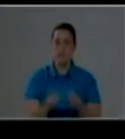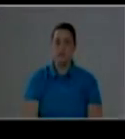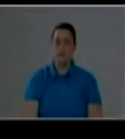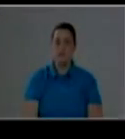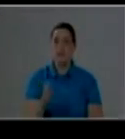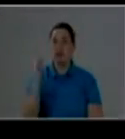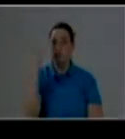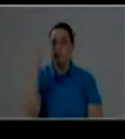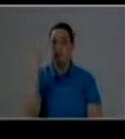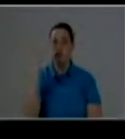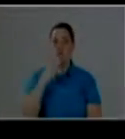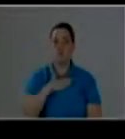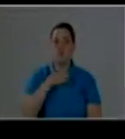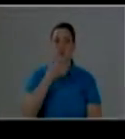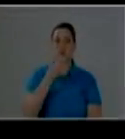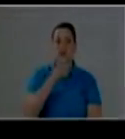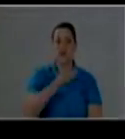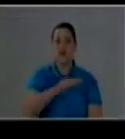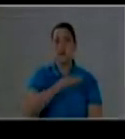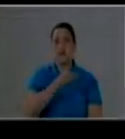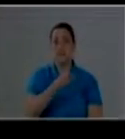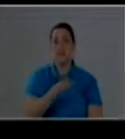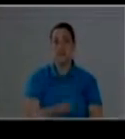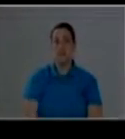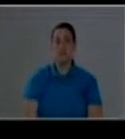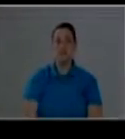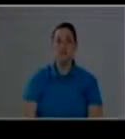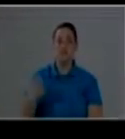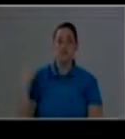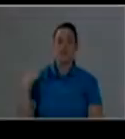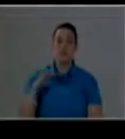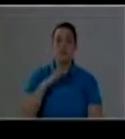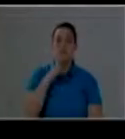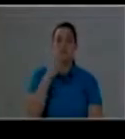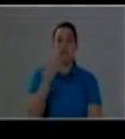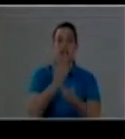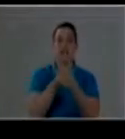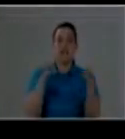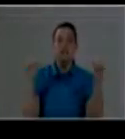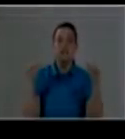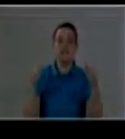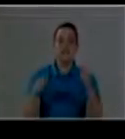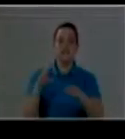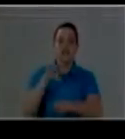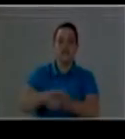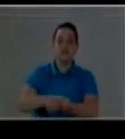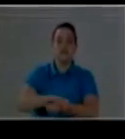Me ha enviado para proclamar libertad a los cautivos.